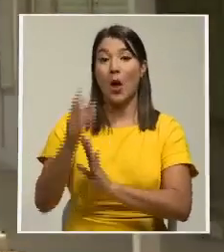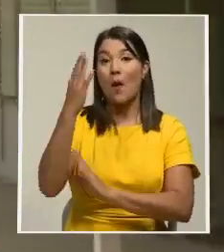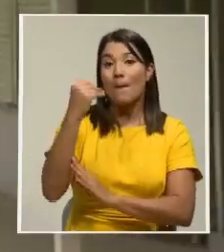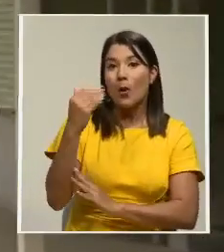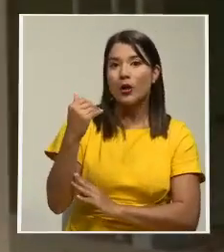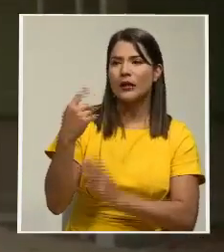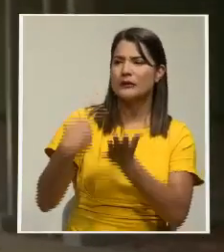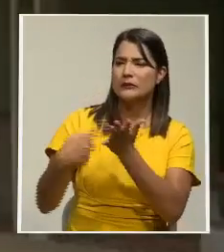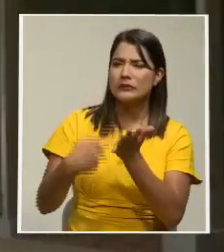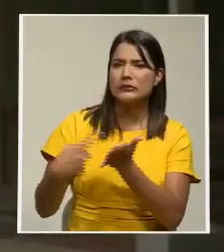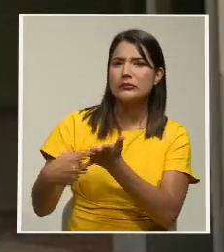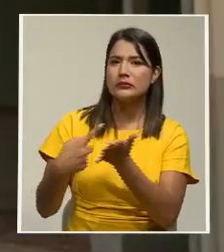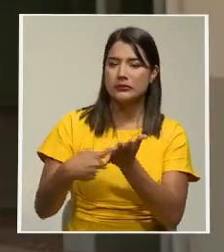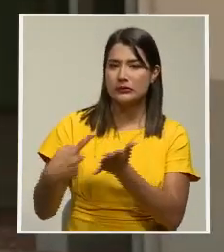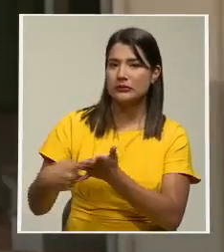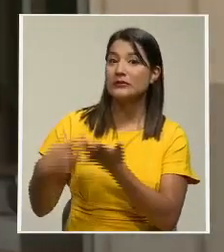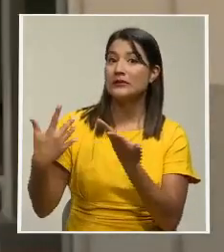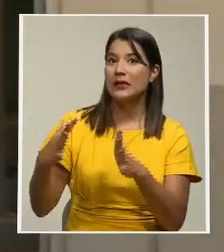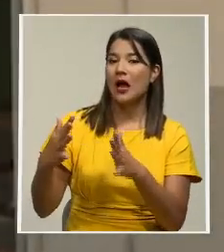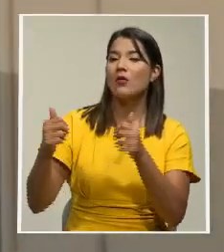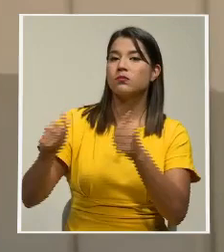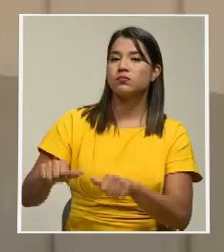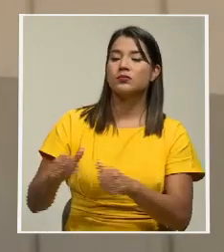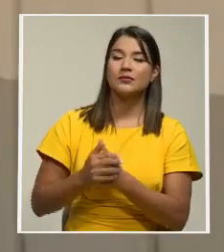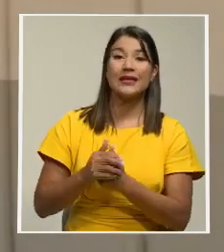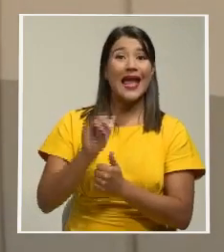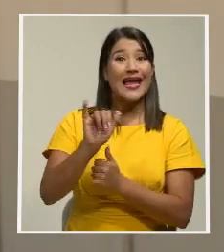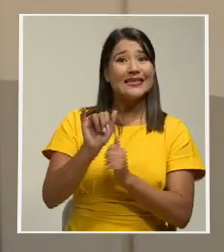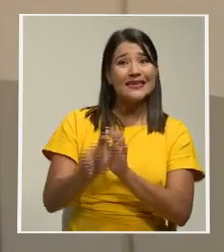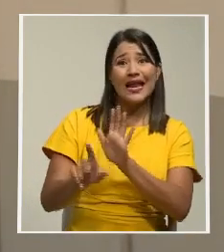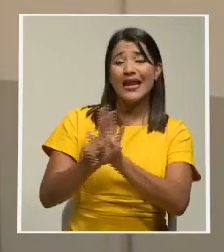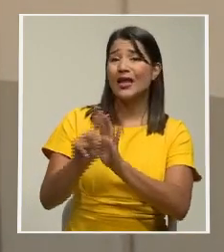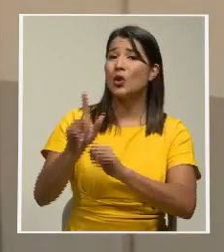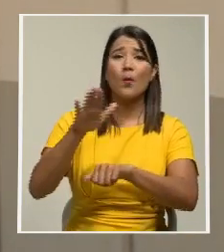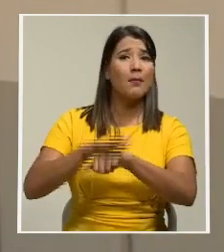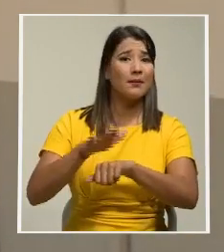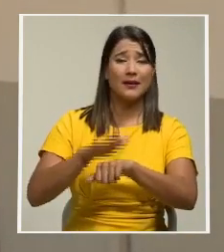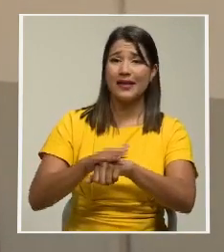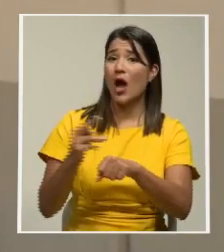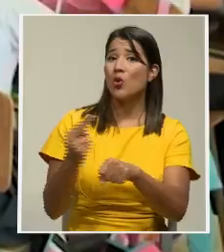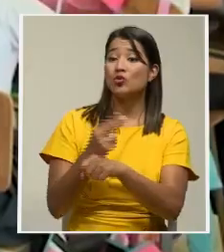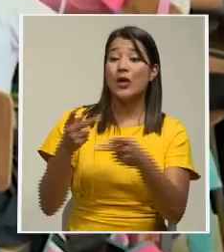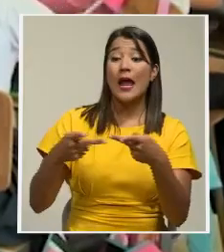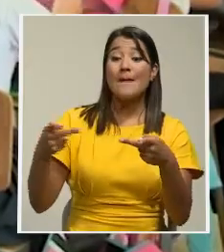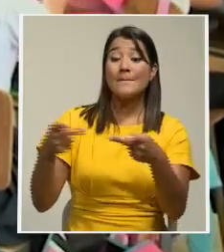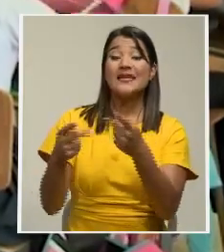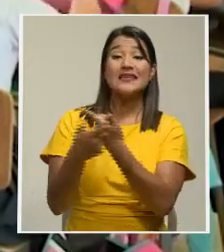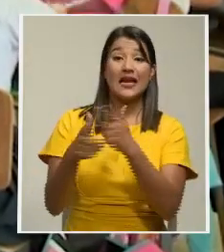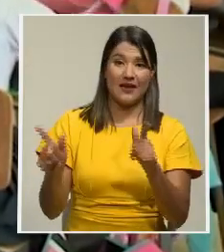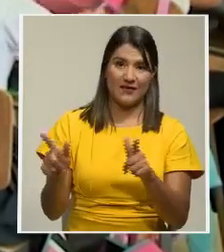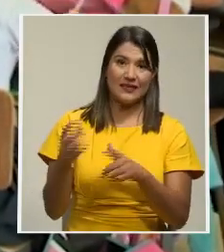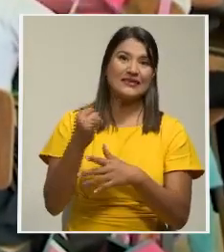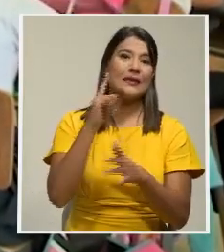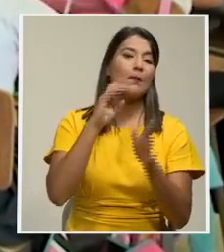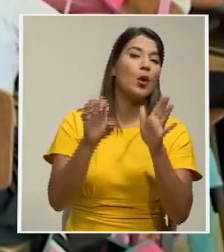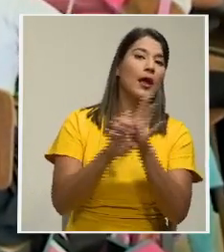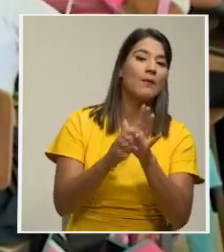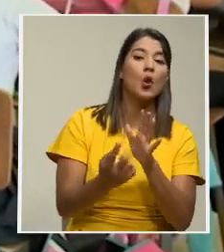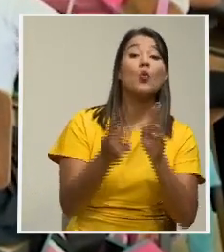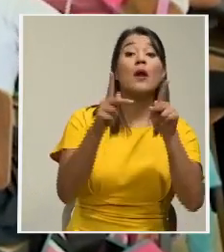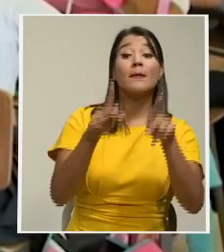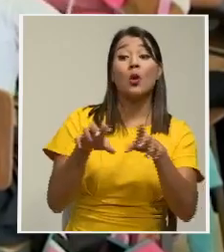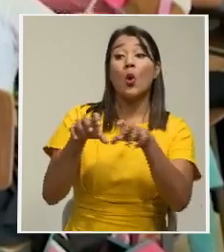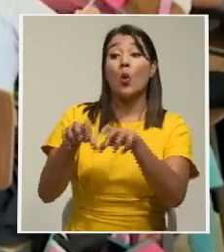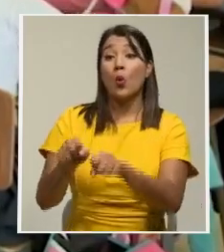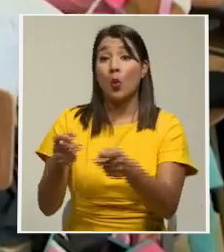una intensa discusión. Esta norma limitaba la utilización de plazas vacantes y contemplaba la eliminación tanto de su